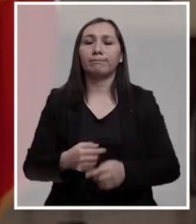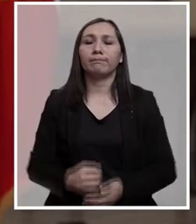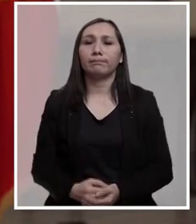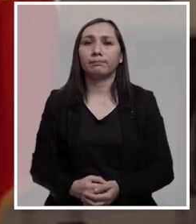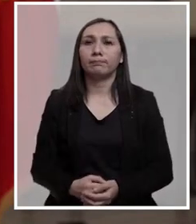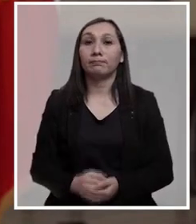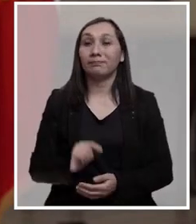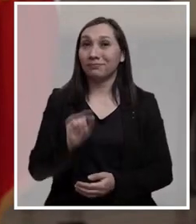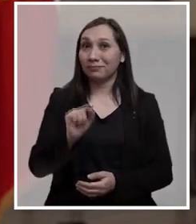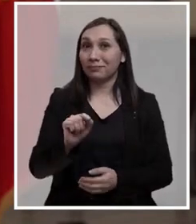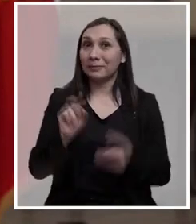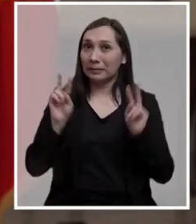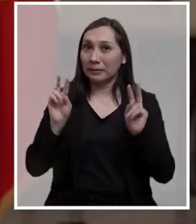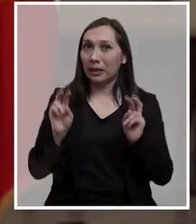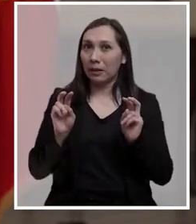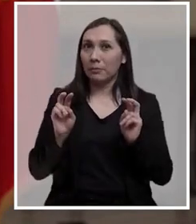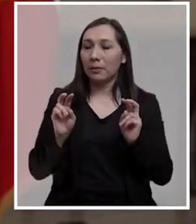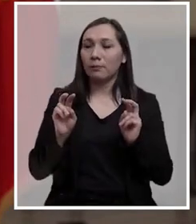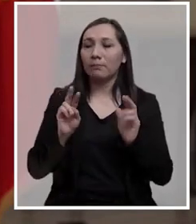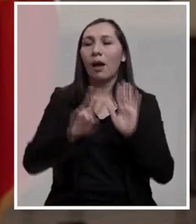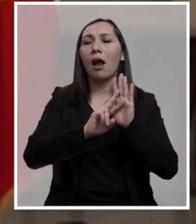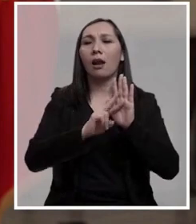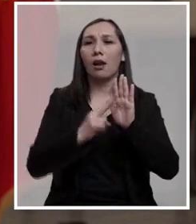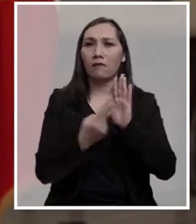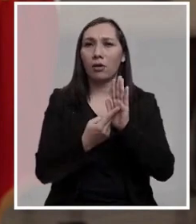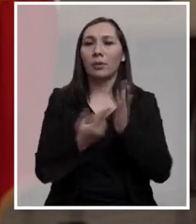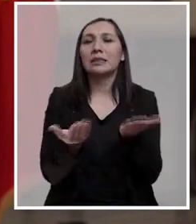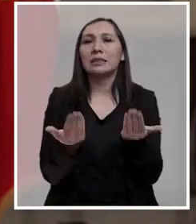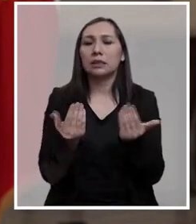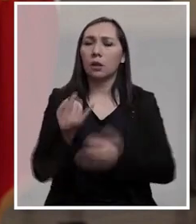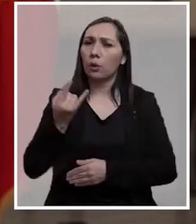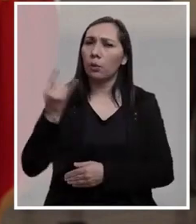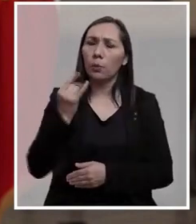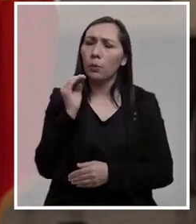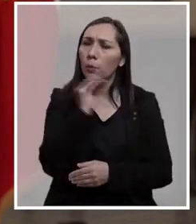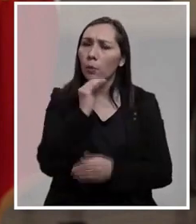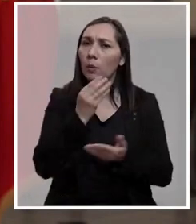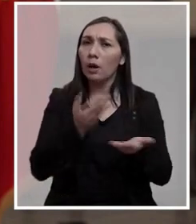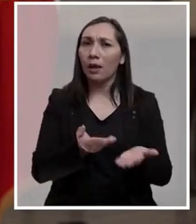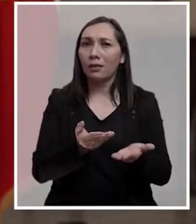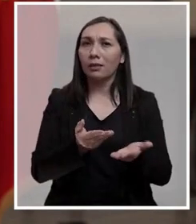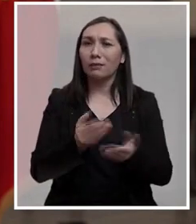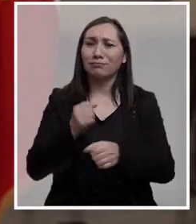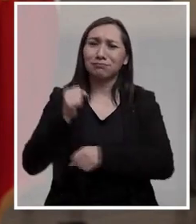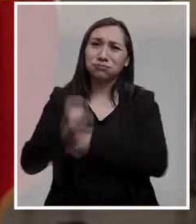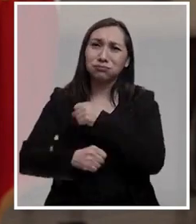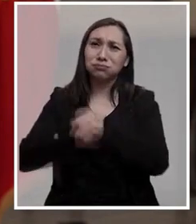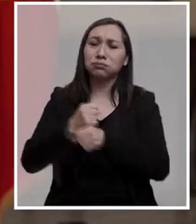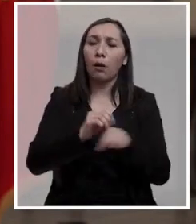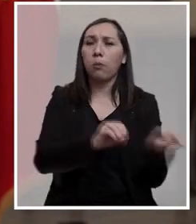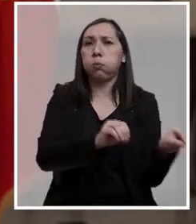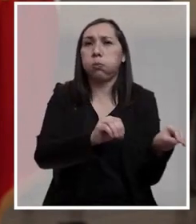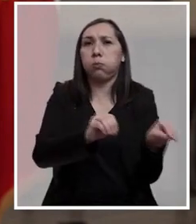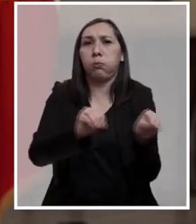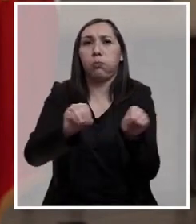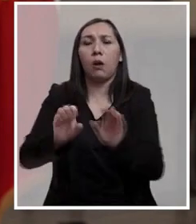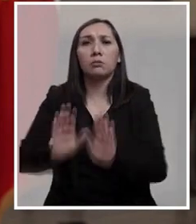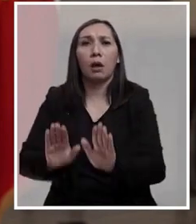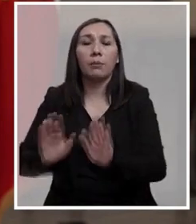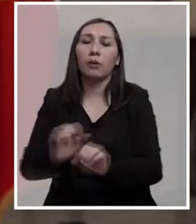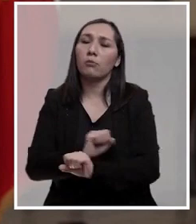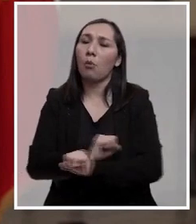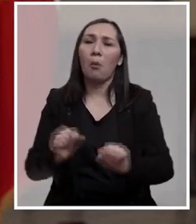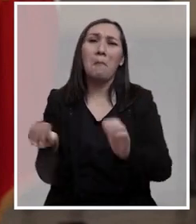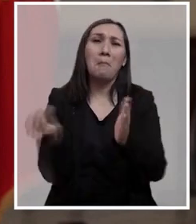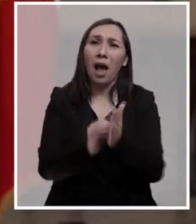es por esto que esta es una reforma necesaria y urgente que lleva años postergándose y